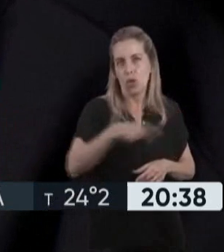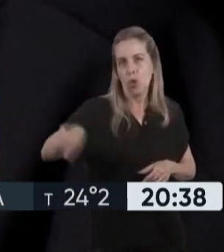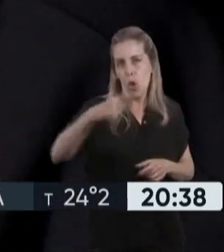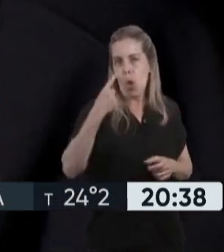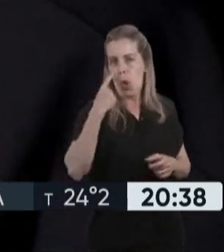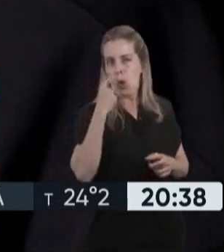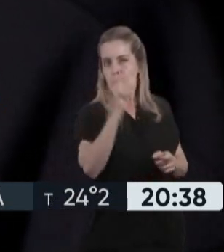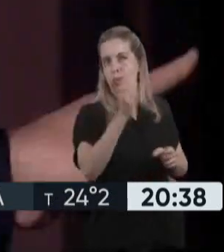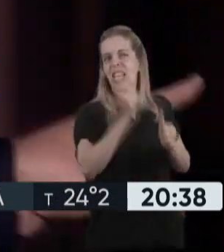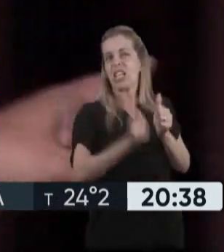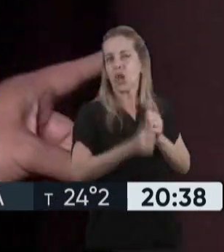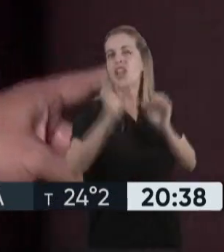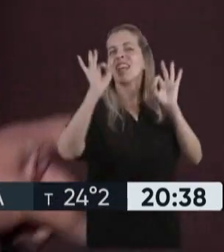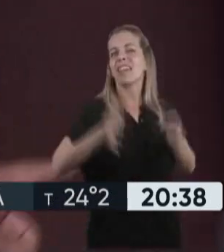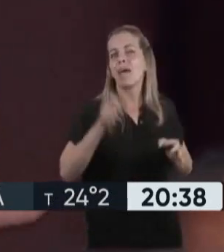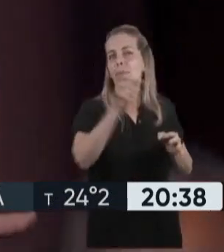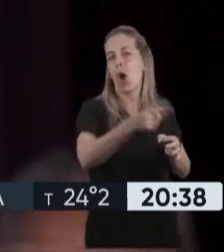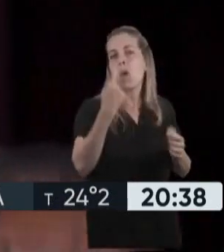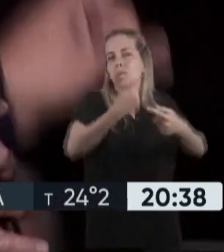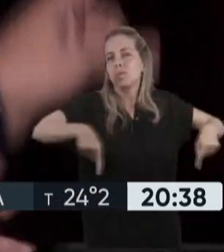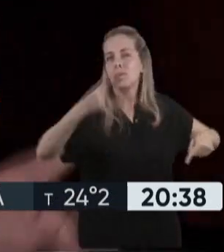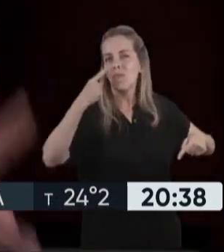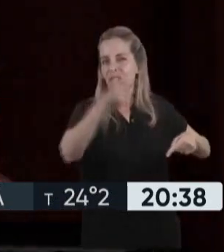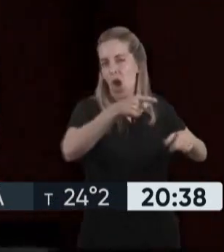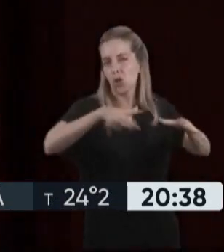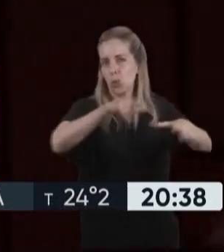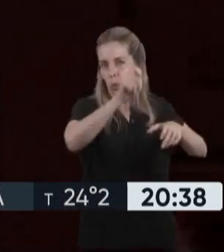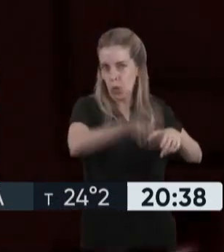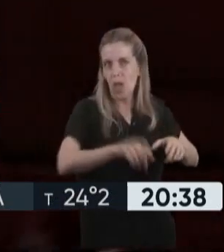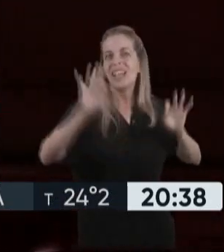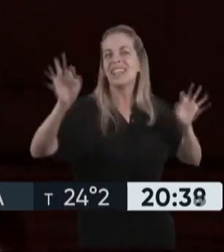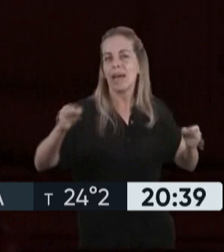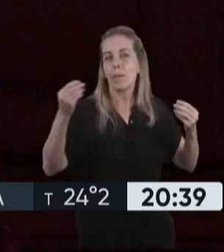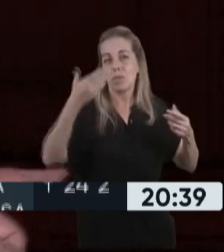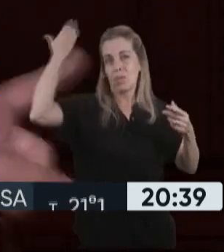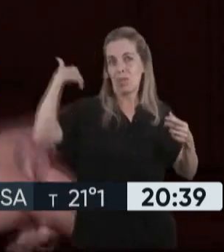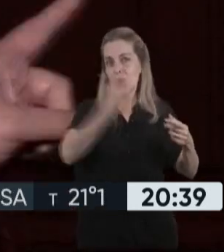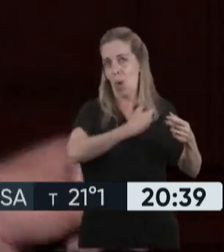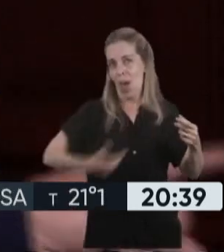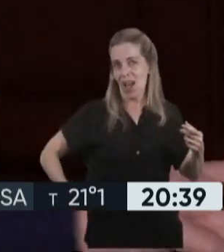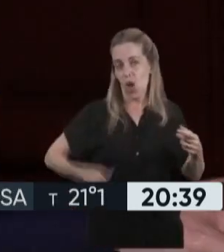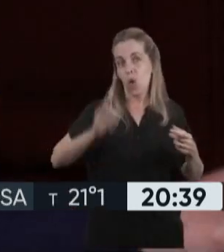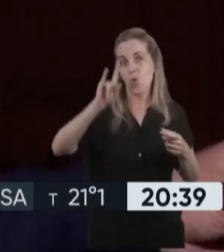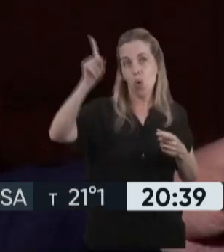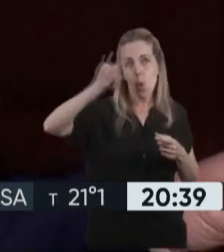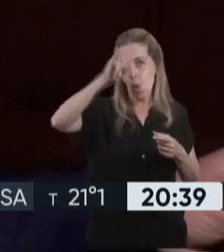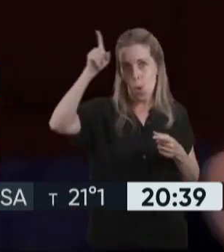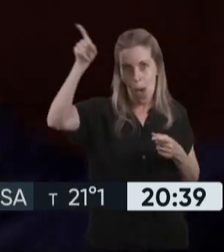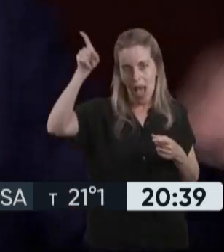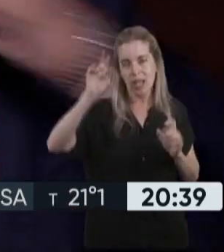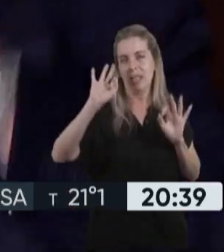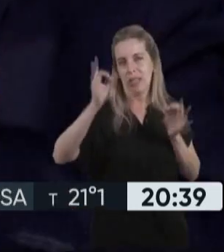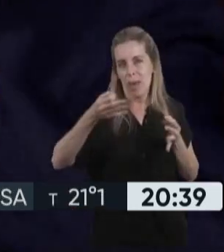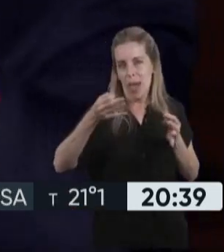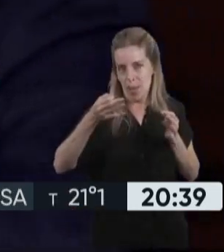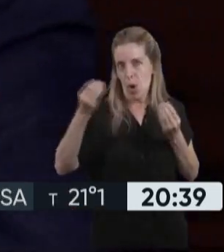padecido, todos sabemos lo que ha pasado, todos sabemos cómo gobernó Uruguay y cómo fue